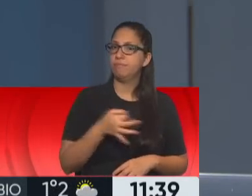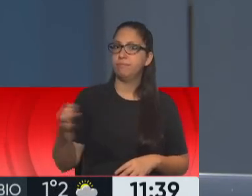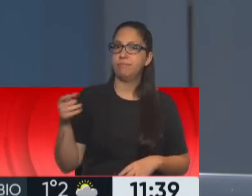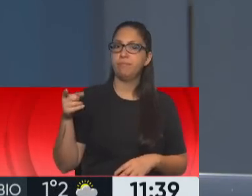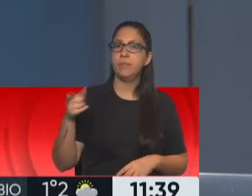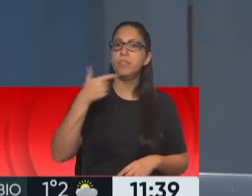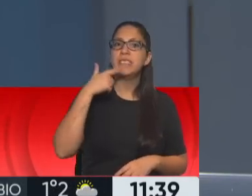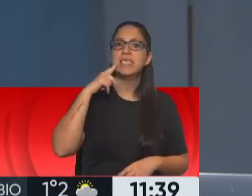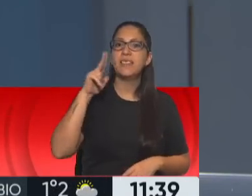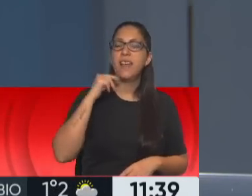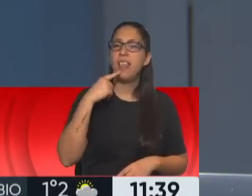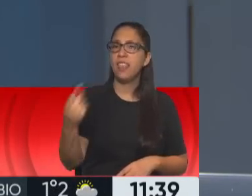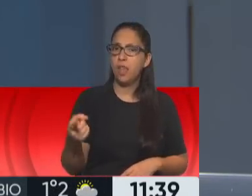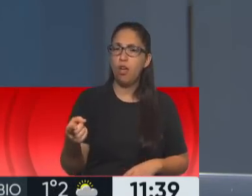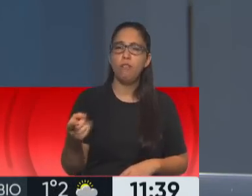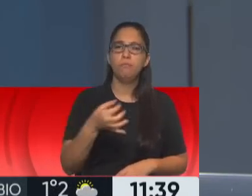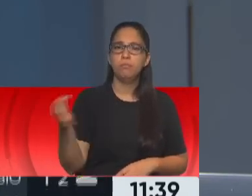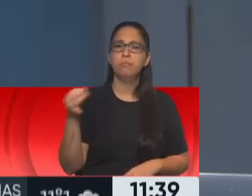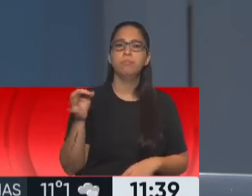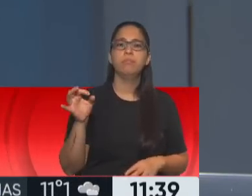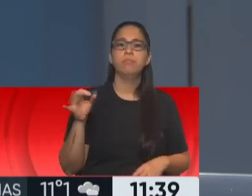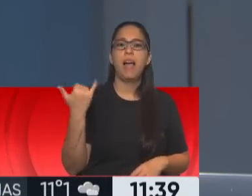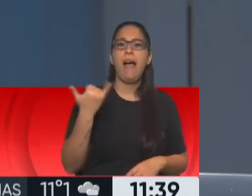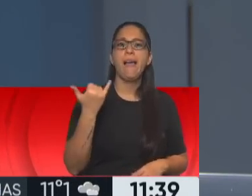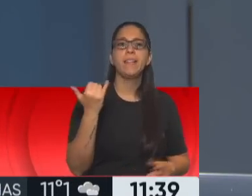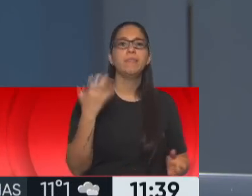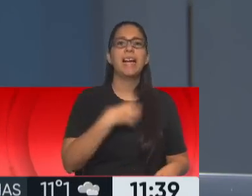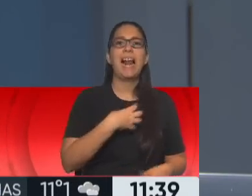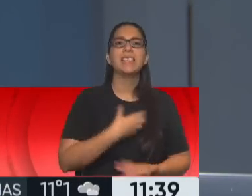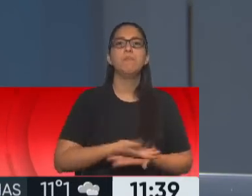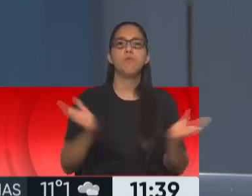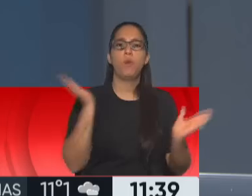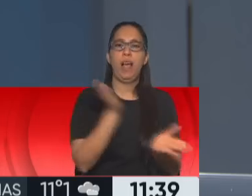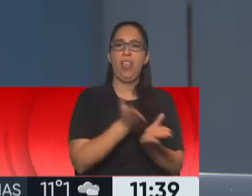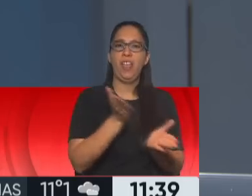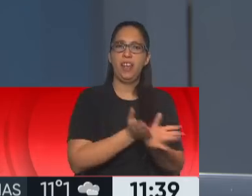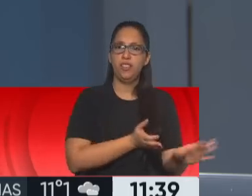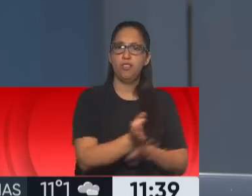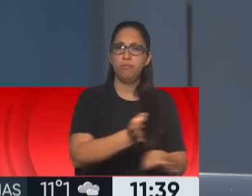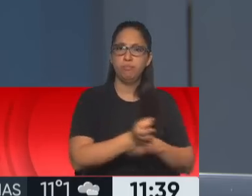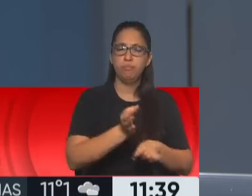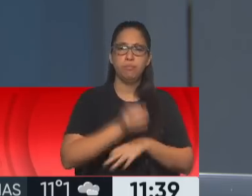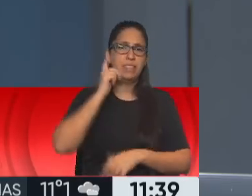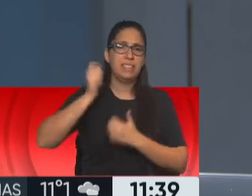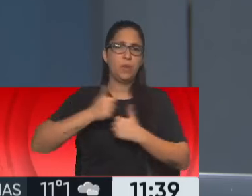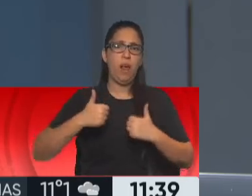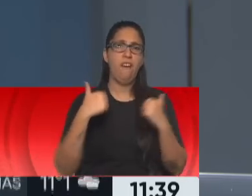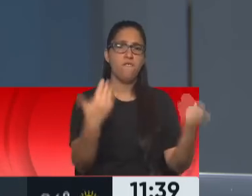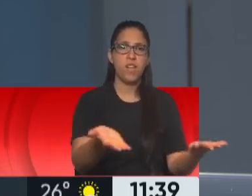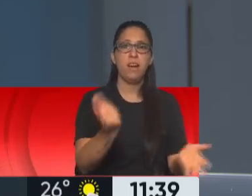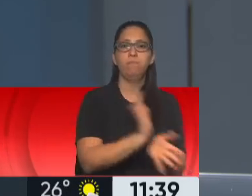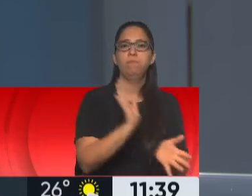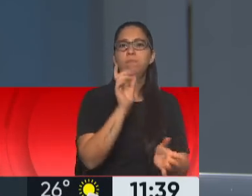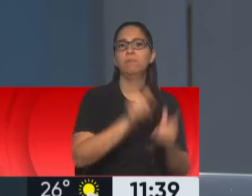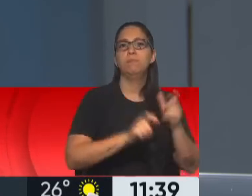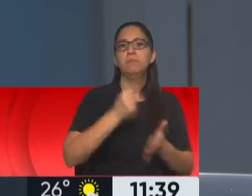recordaba Silvia. Recién hay una clase pública de derecho que se está llevando a cabo ahora en la puerta de los tribunales, militancia